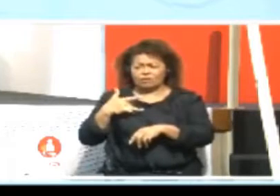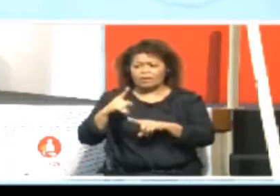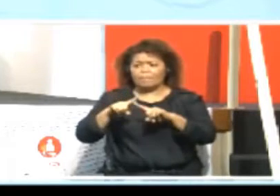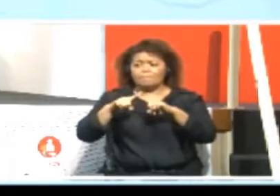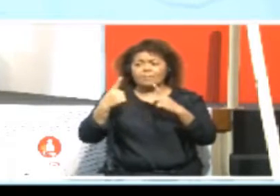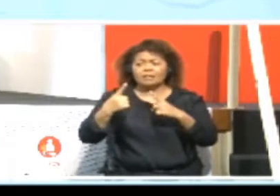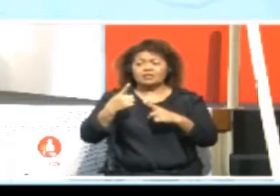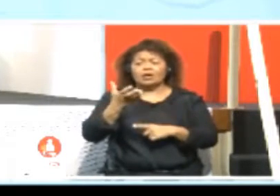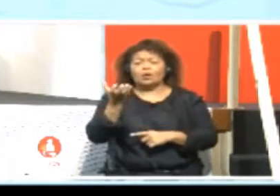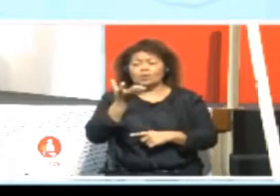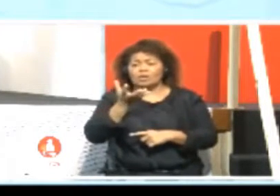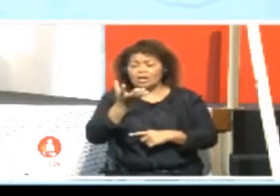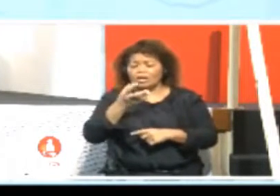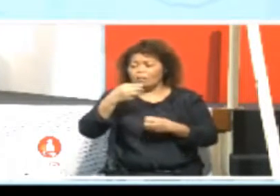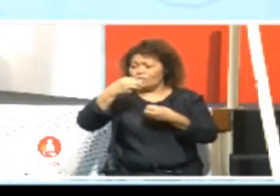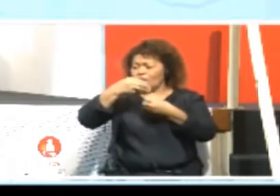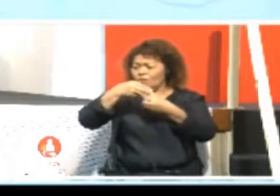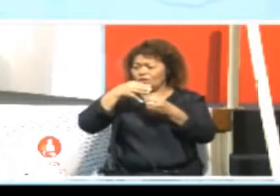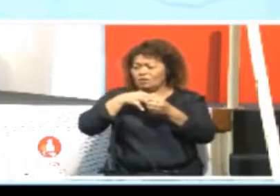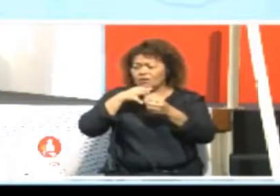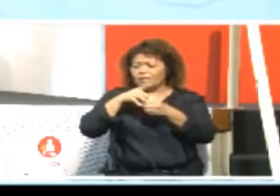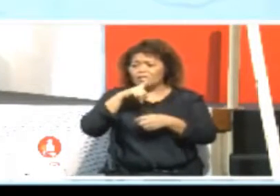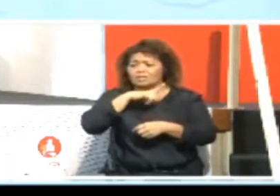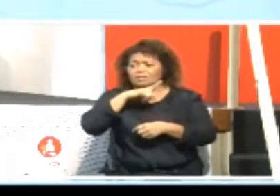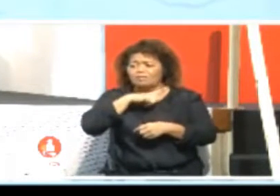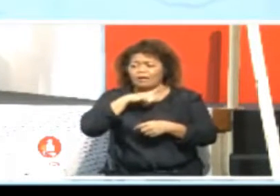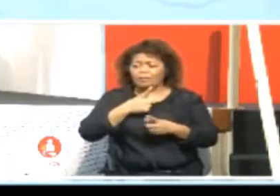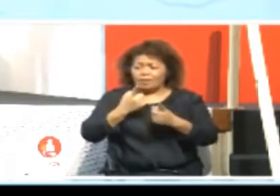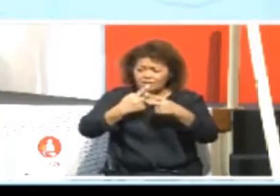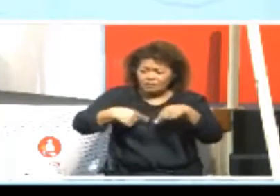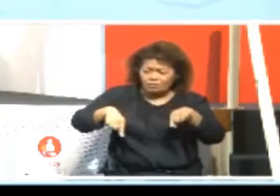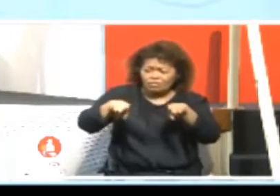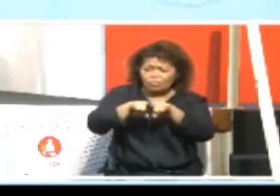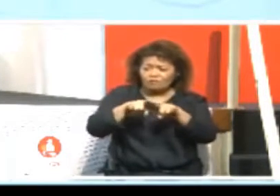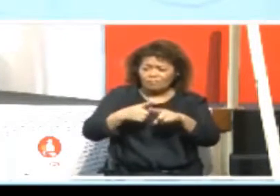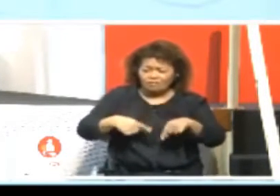obtuvieron mayores convenios. Entonces, ¿qué es lo que el análisis dice?